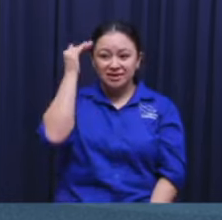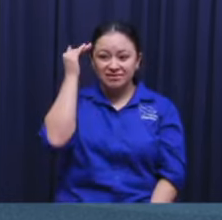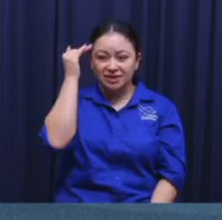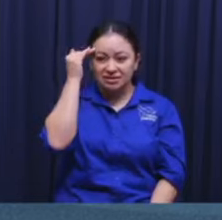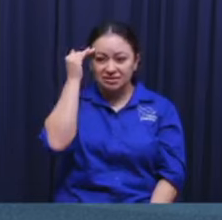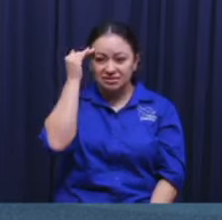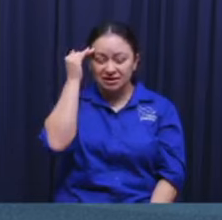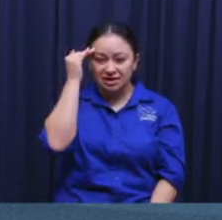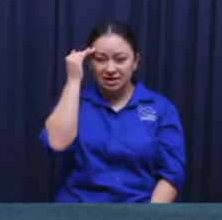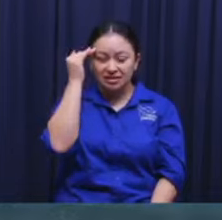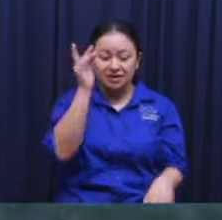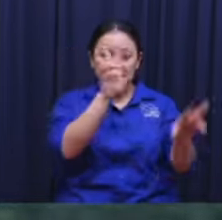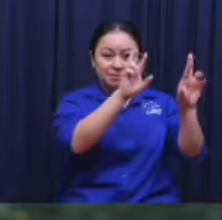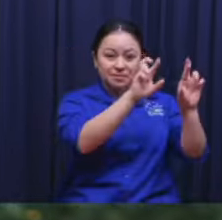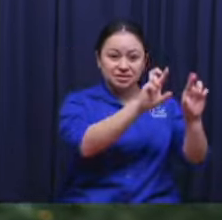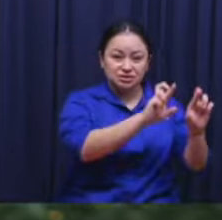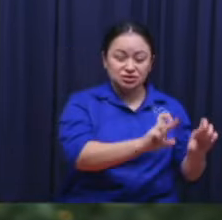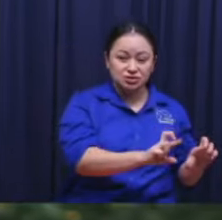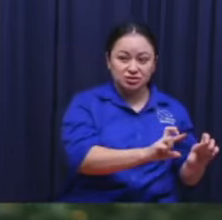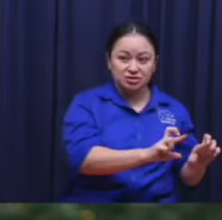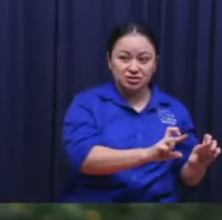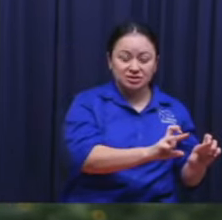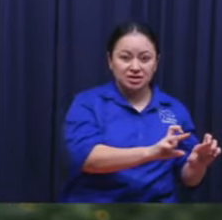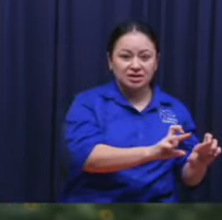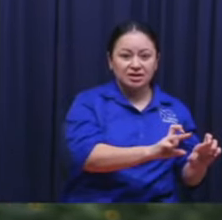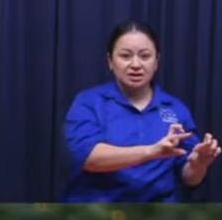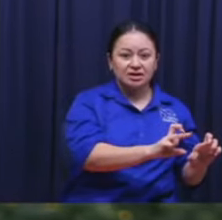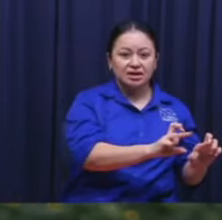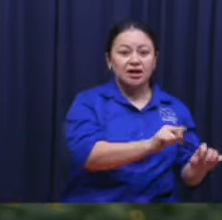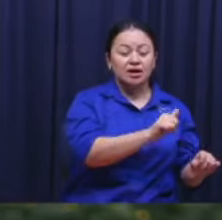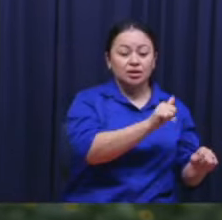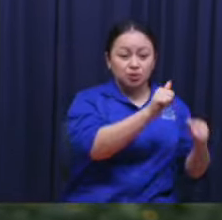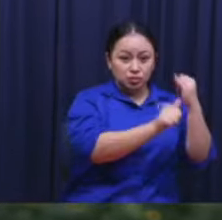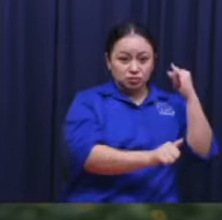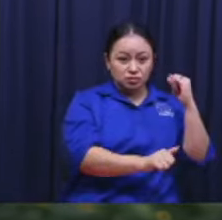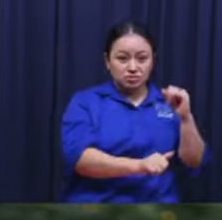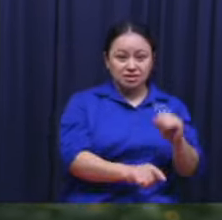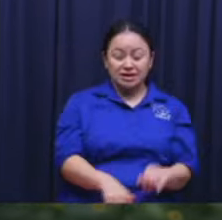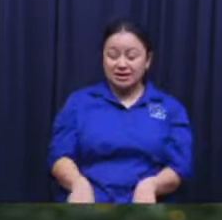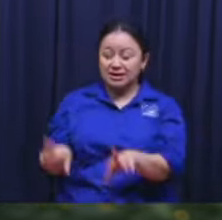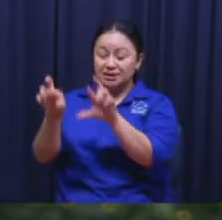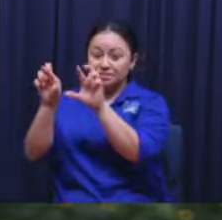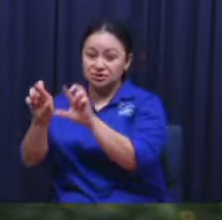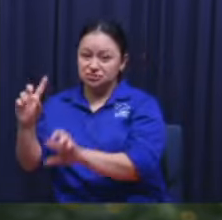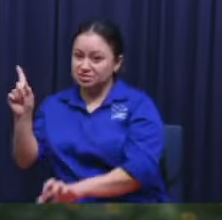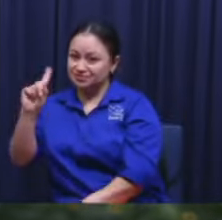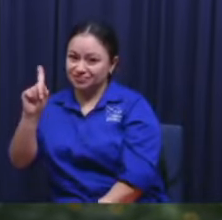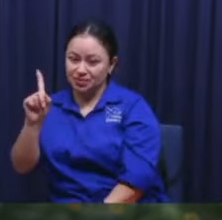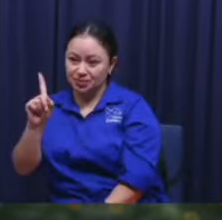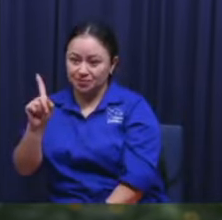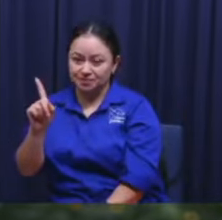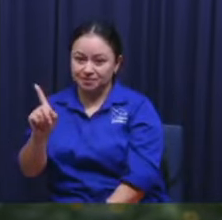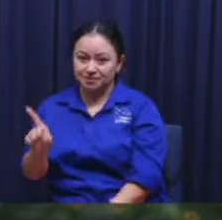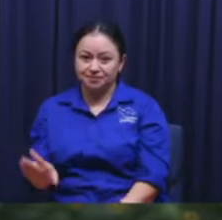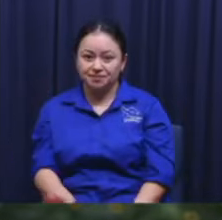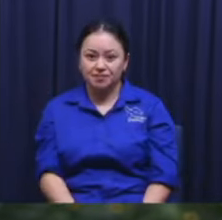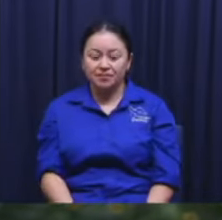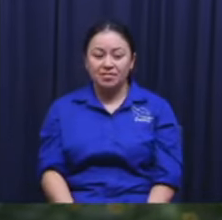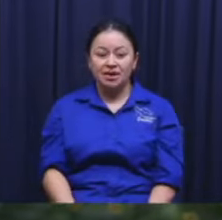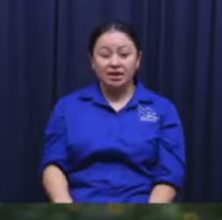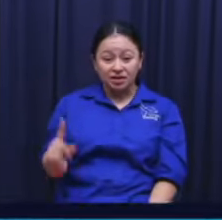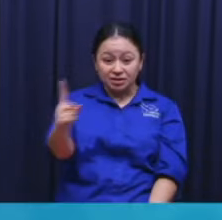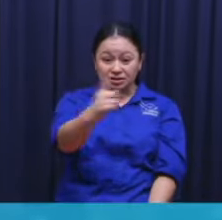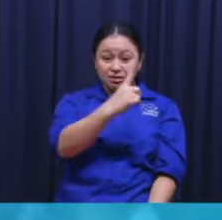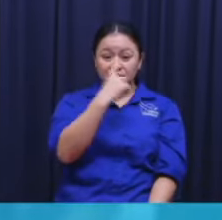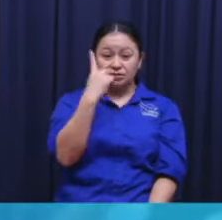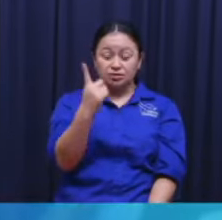Entonces, sométase toda persona a la autoridad divina, delegada en un hombre. Pero entonces